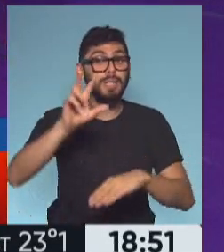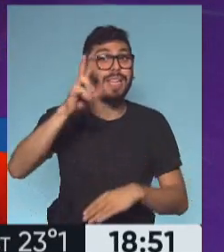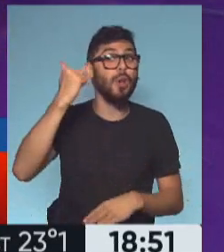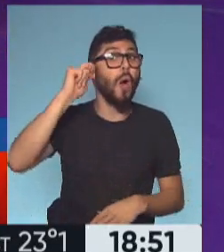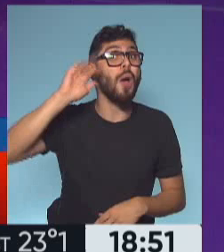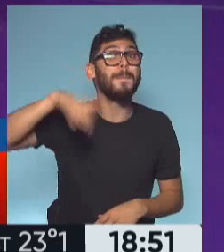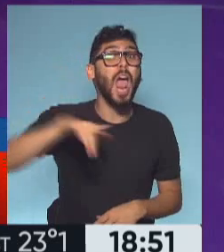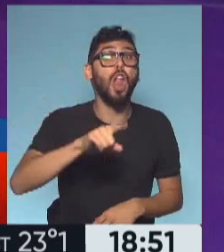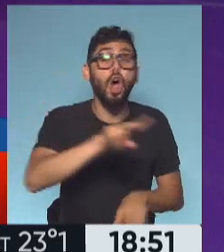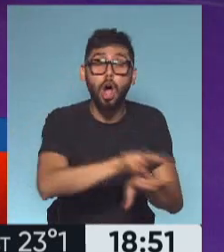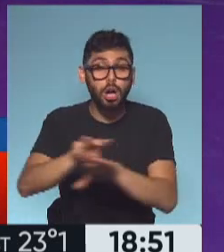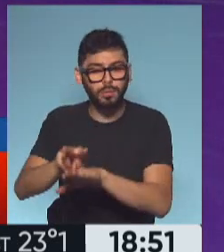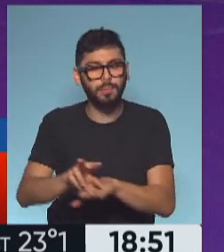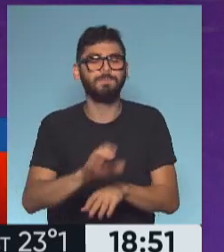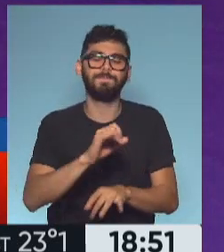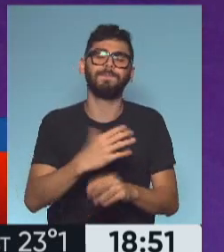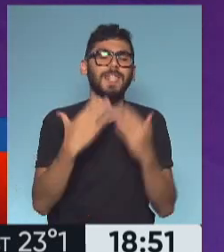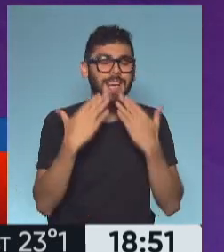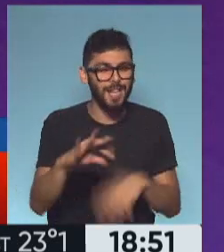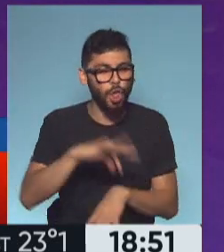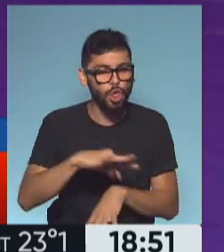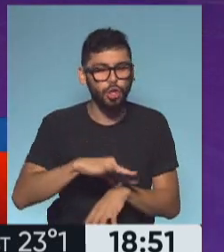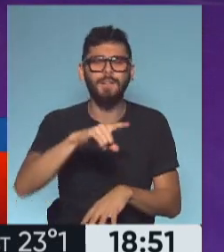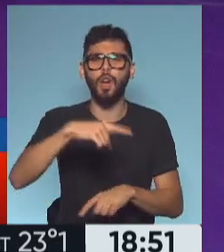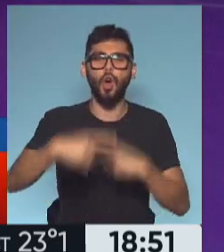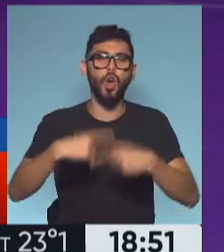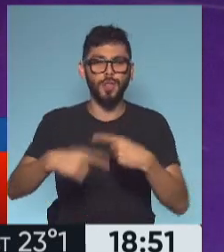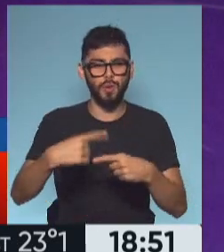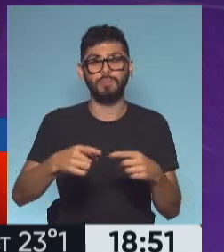con ese dato, doctor. Muchísimas gracias como siempre. Vamos a continuar luego hablando de la situación COVID.